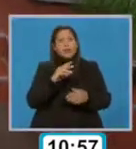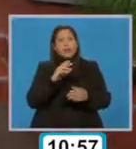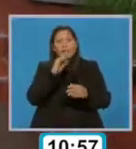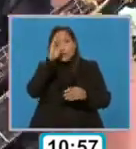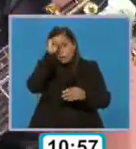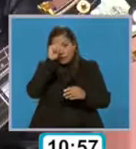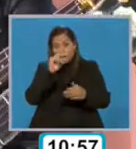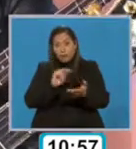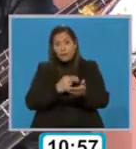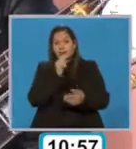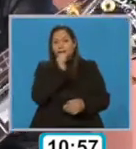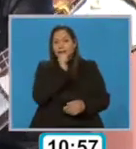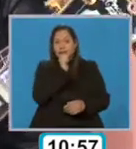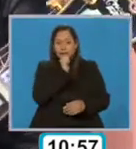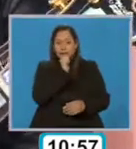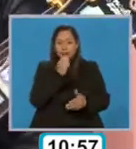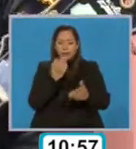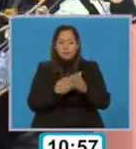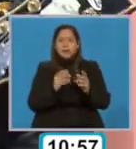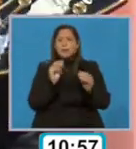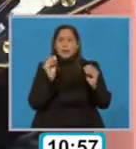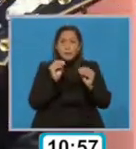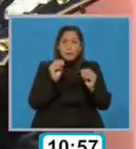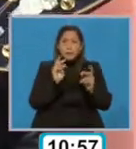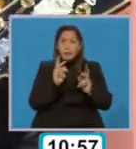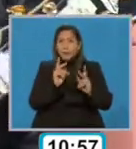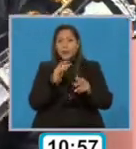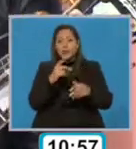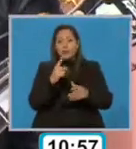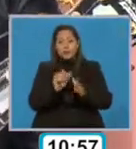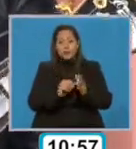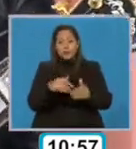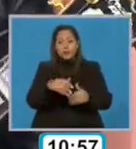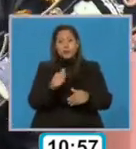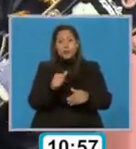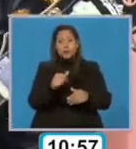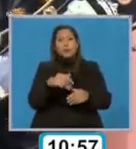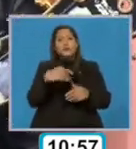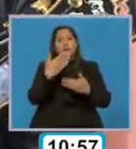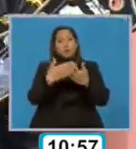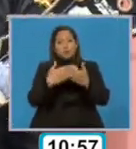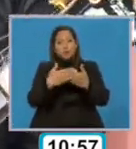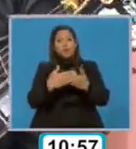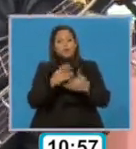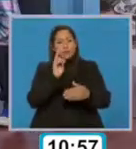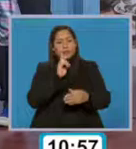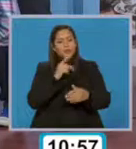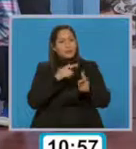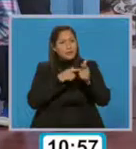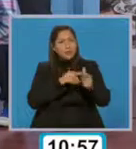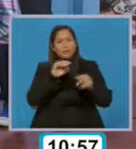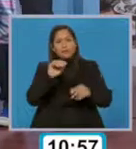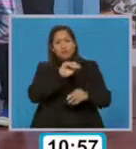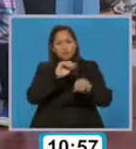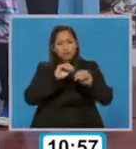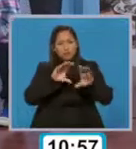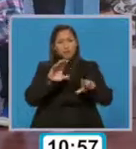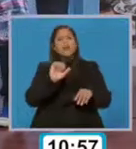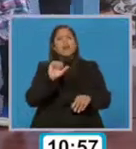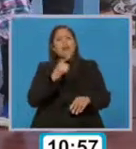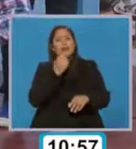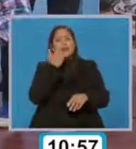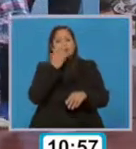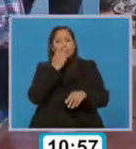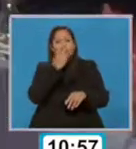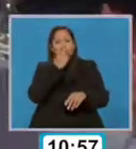pero estamos platicando si hay un par de fechas este mes y el que entra. Y pues ahí los tendremos informados Pero a través sigues de en las promoción. redes. Sí. Algo que le quieras decir al